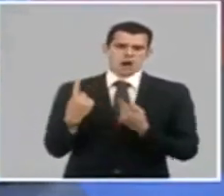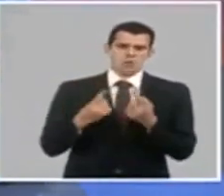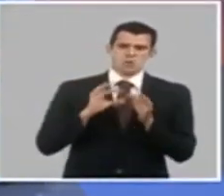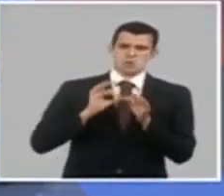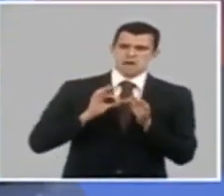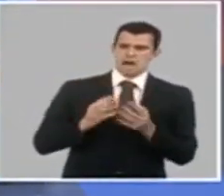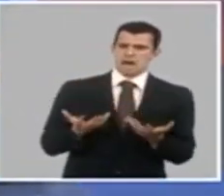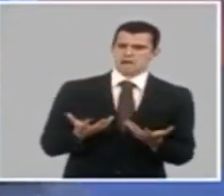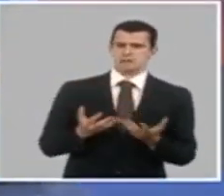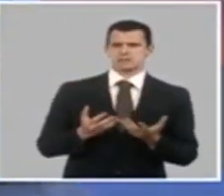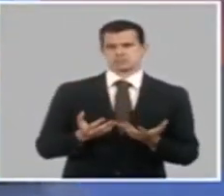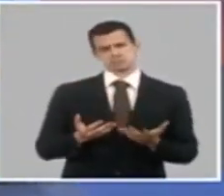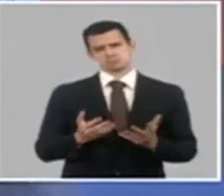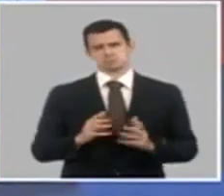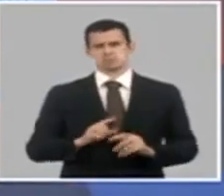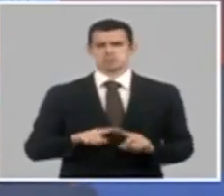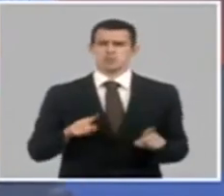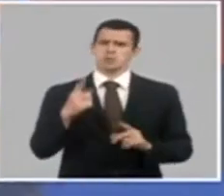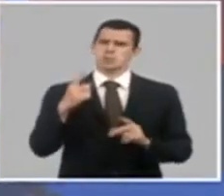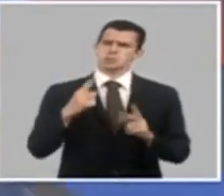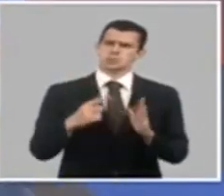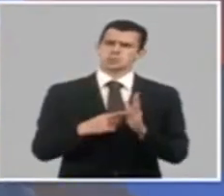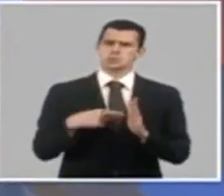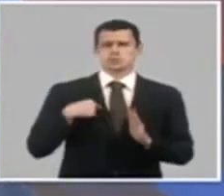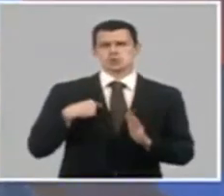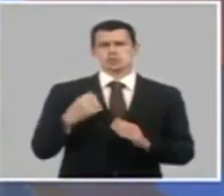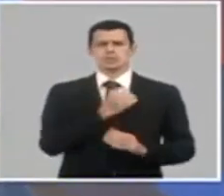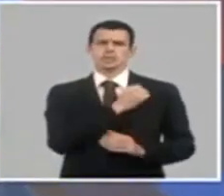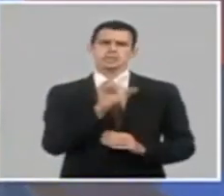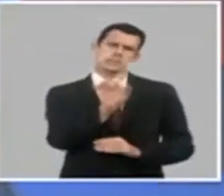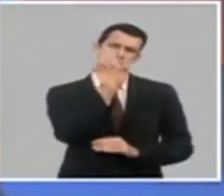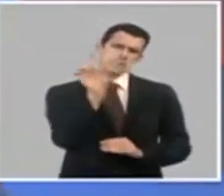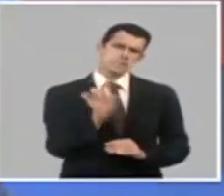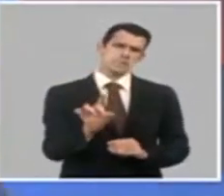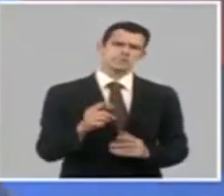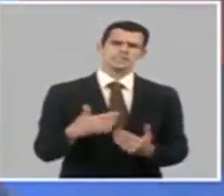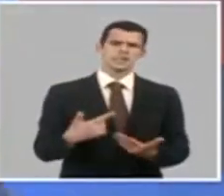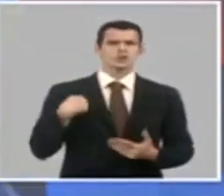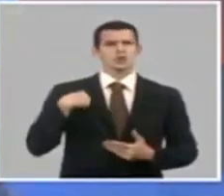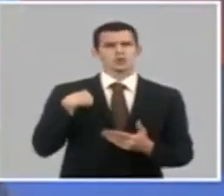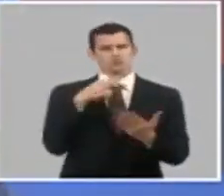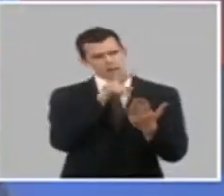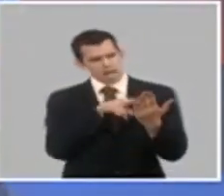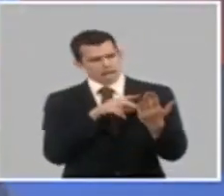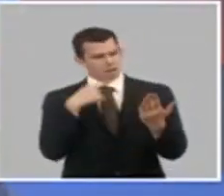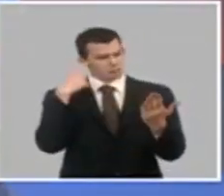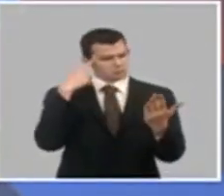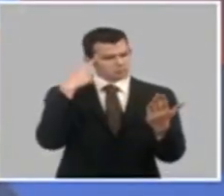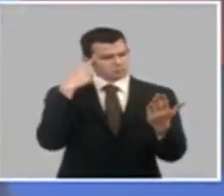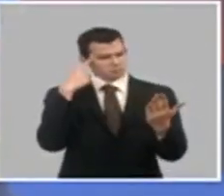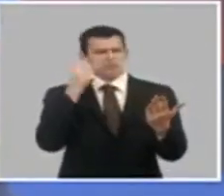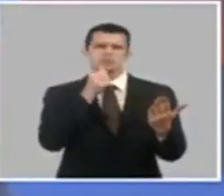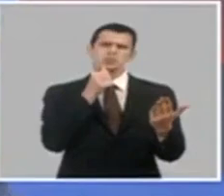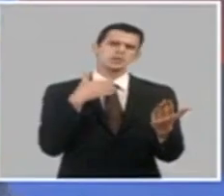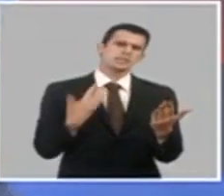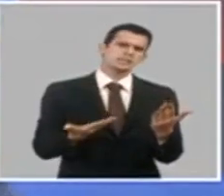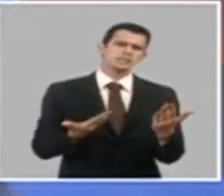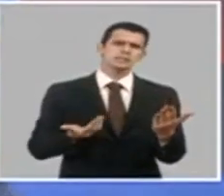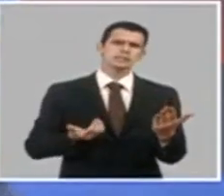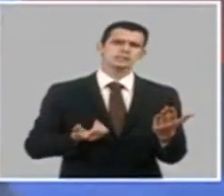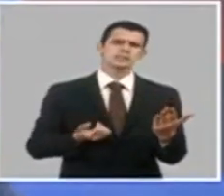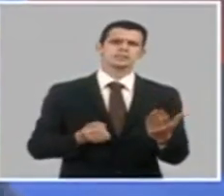terminar me gustaría terminar haciéndole una pregunta o compartiendo una pregunta que me surgió a mí con usted qué pasaría